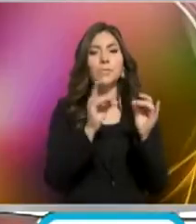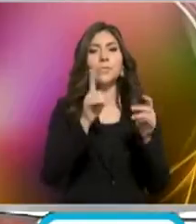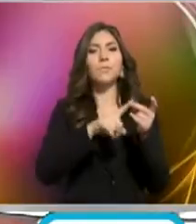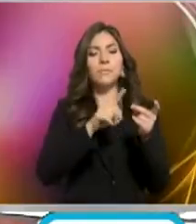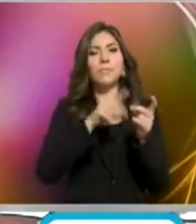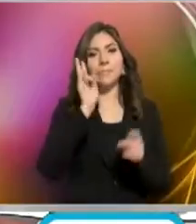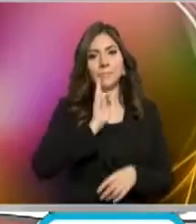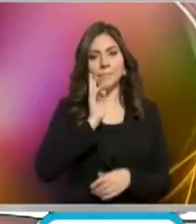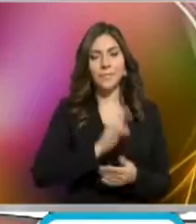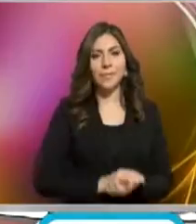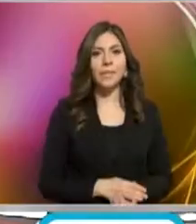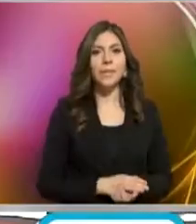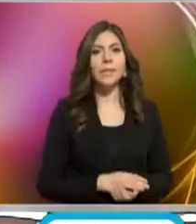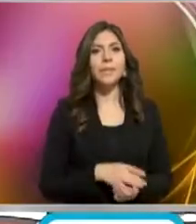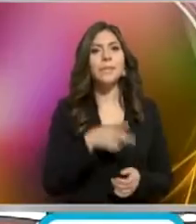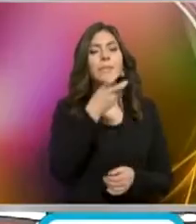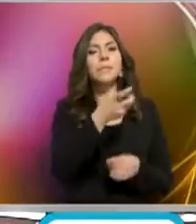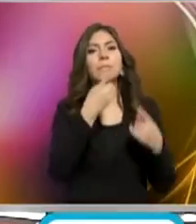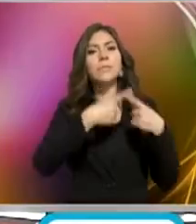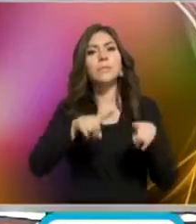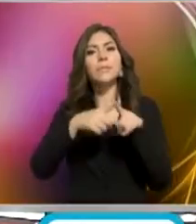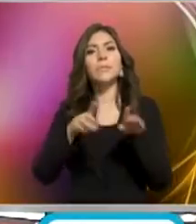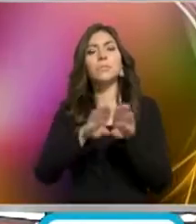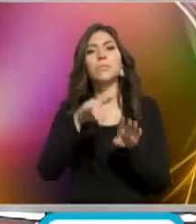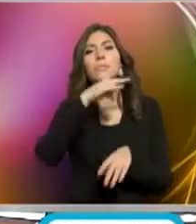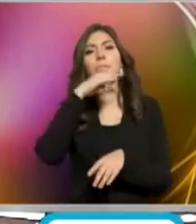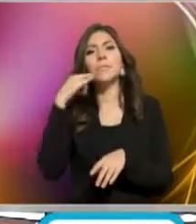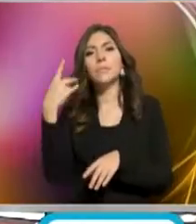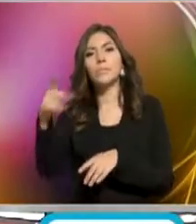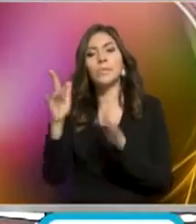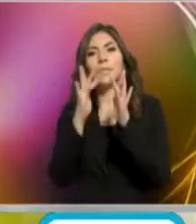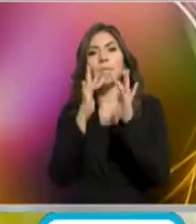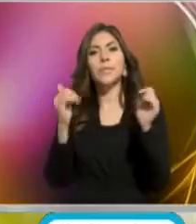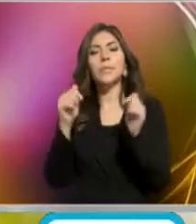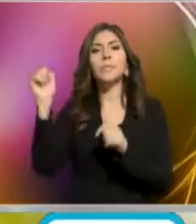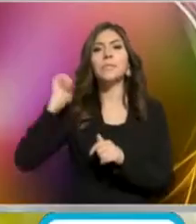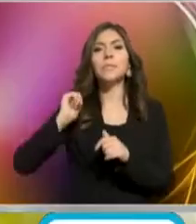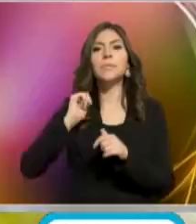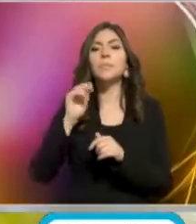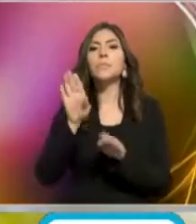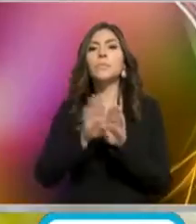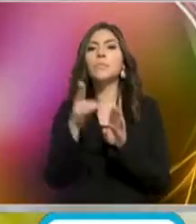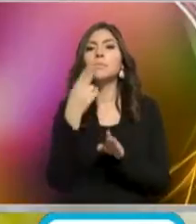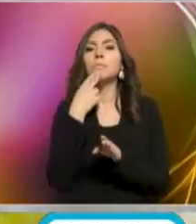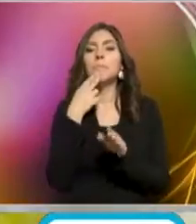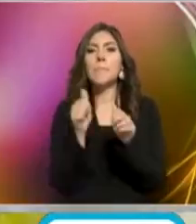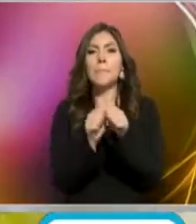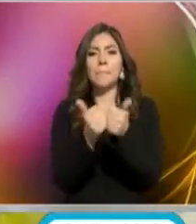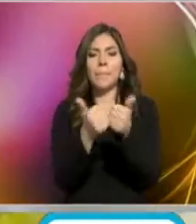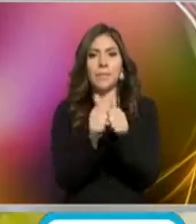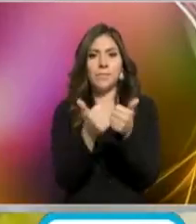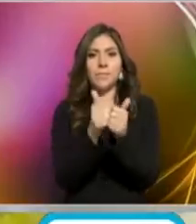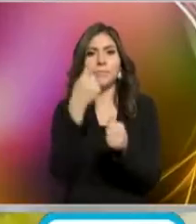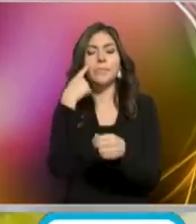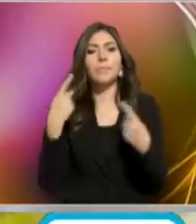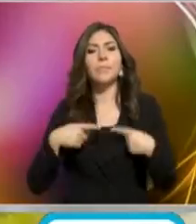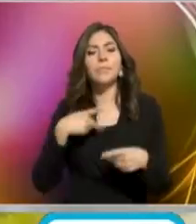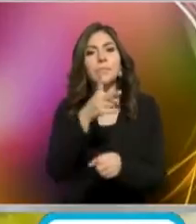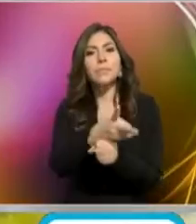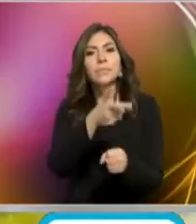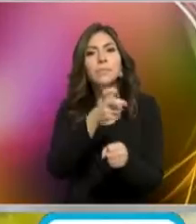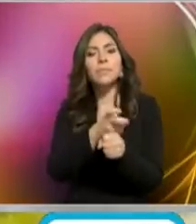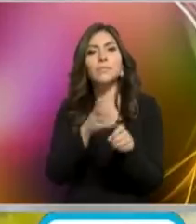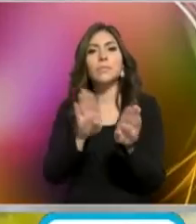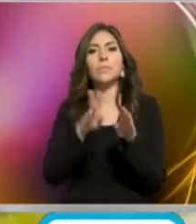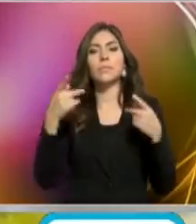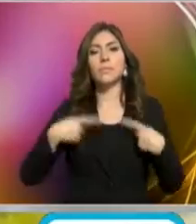ver. ¿de Pues dónde? es una variación de las salsas francesas con las que se acompañaba el pan para llenar a los invitados. Ok. En épocas de carestía,